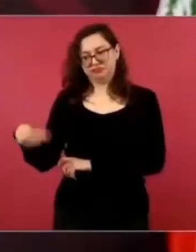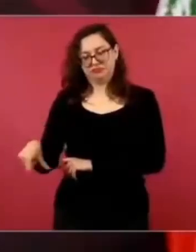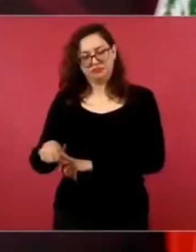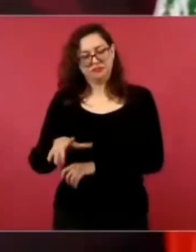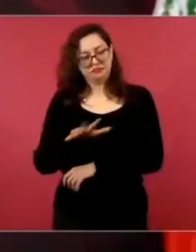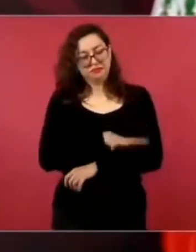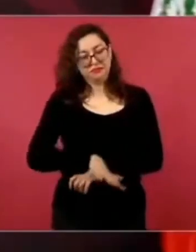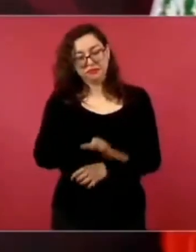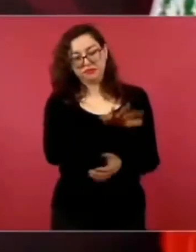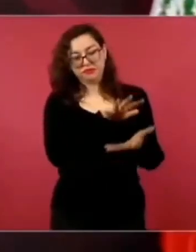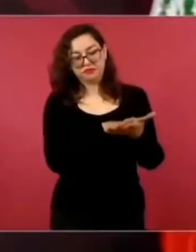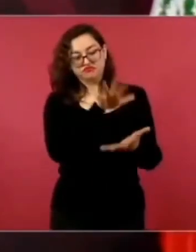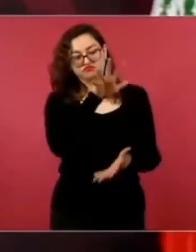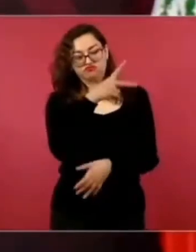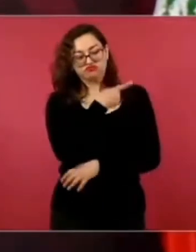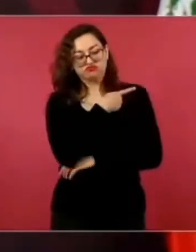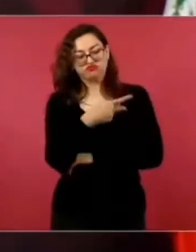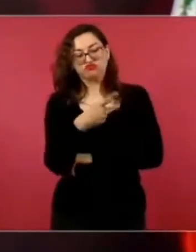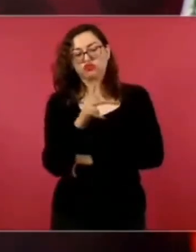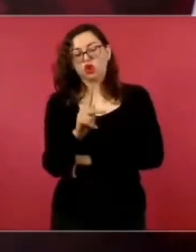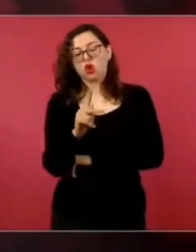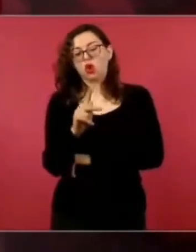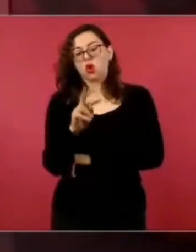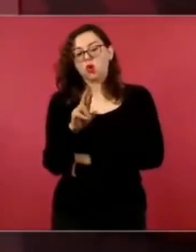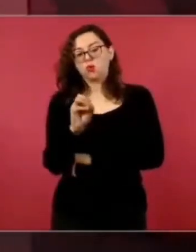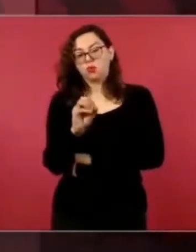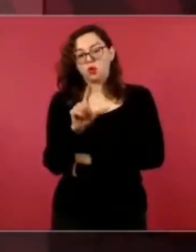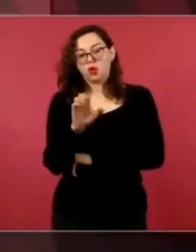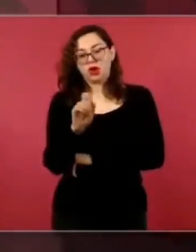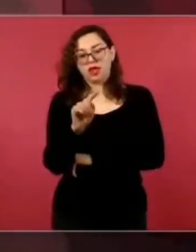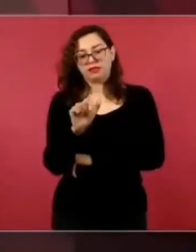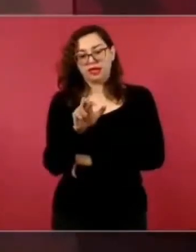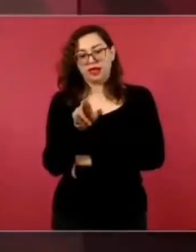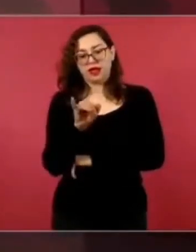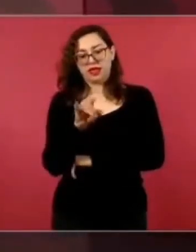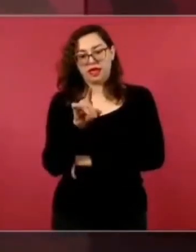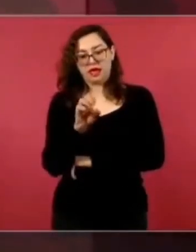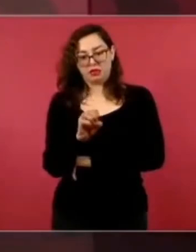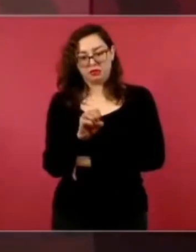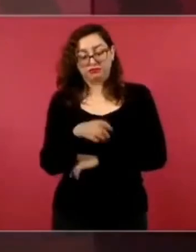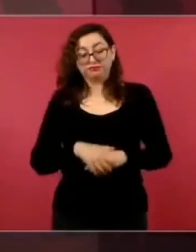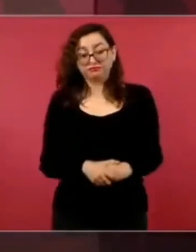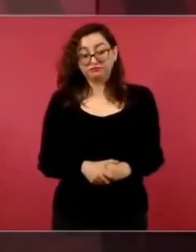Bueno, eso aplica relativamente en México,